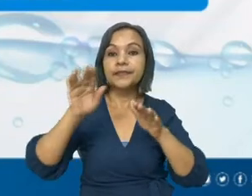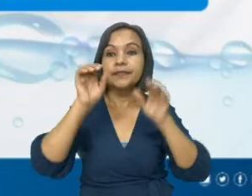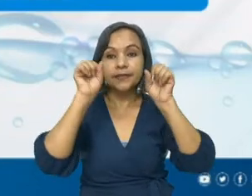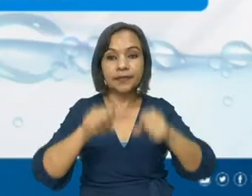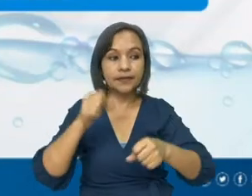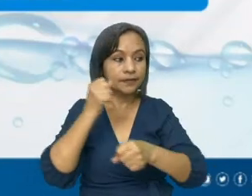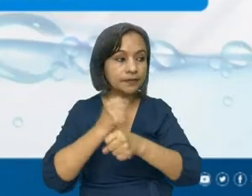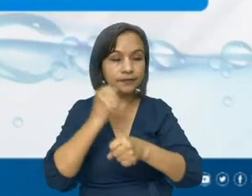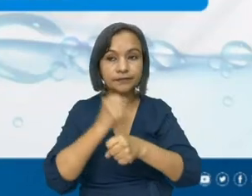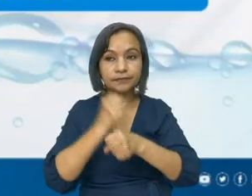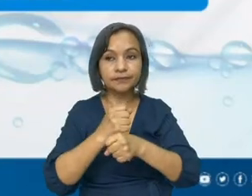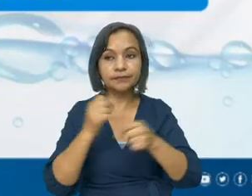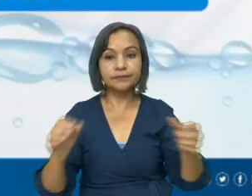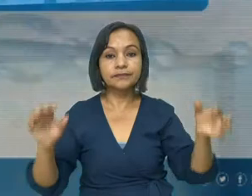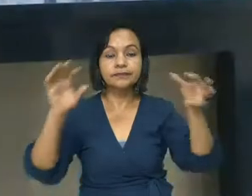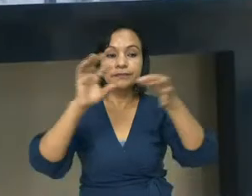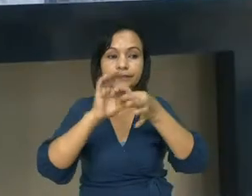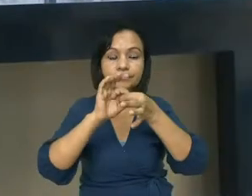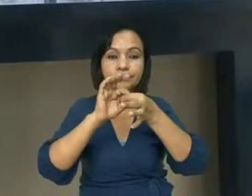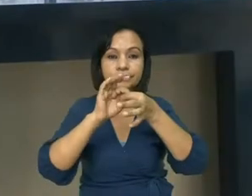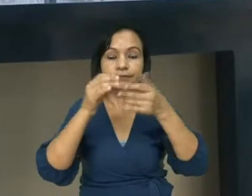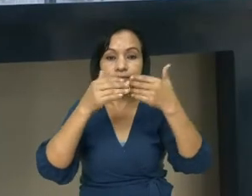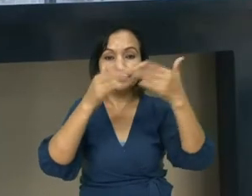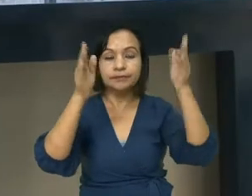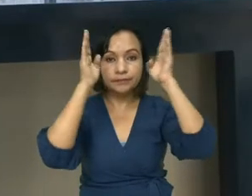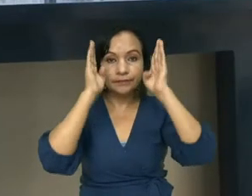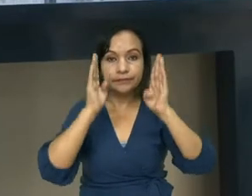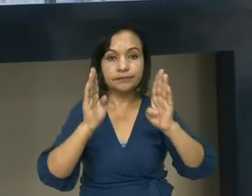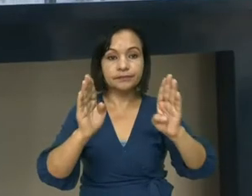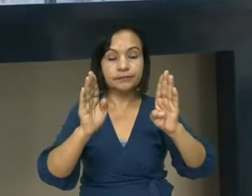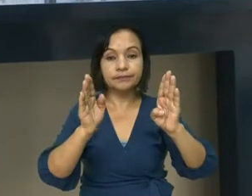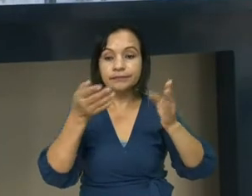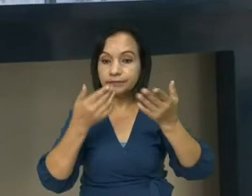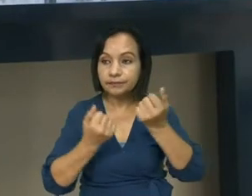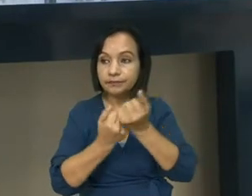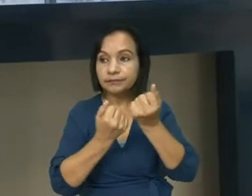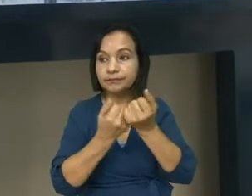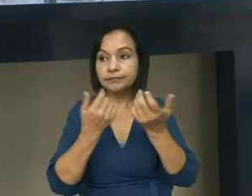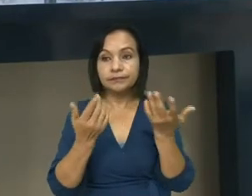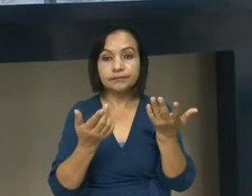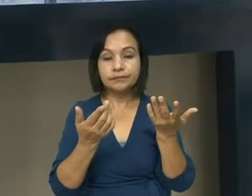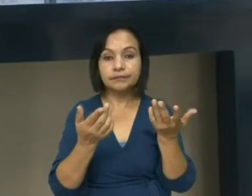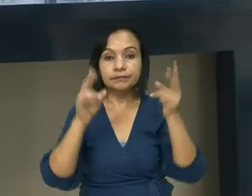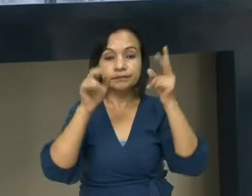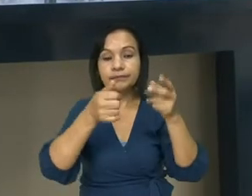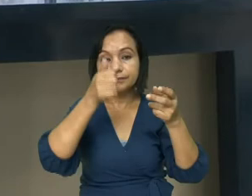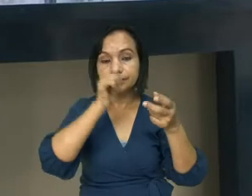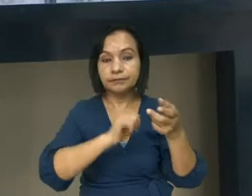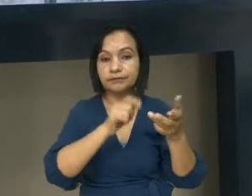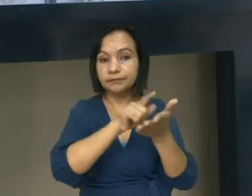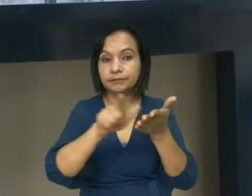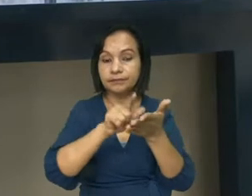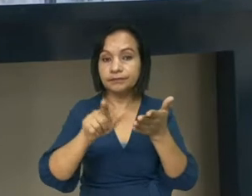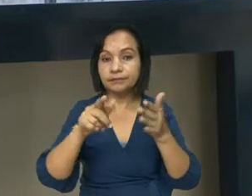trabajar una estrategia general conjunta para la ampliación de la cobertura, para el tema de la sostenibilidad en el tema de agua potable y